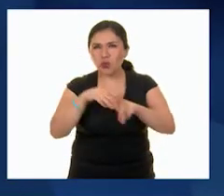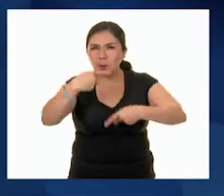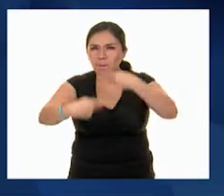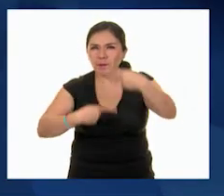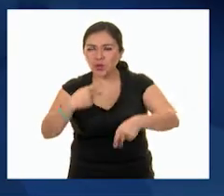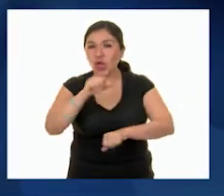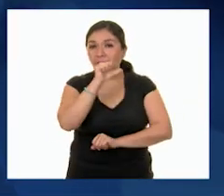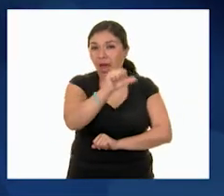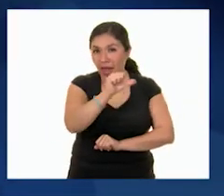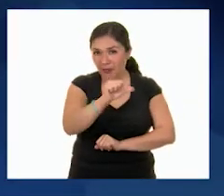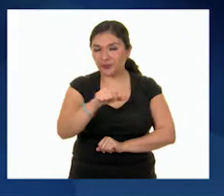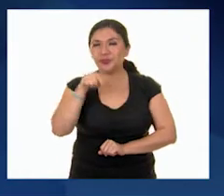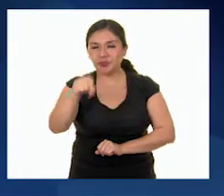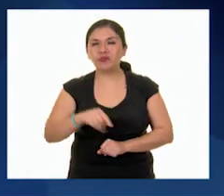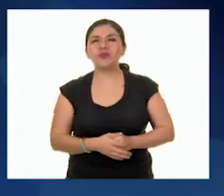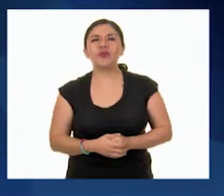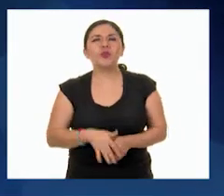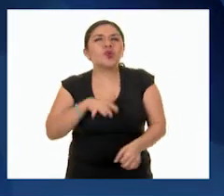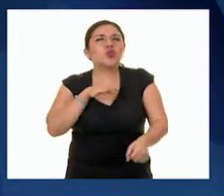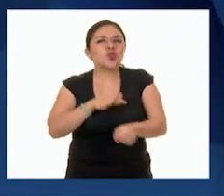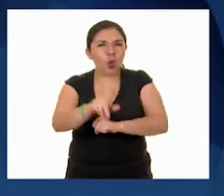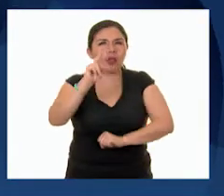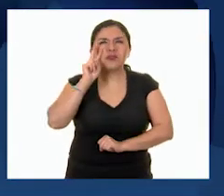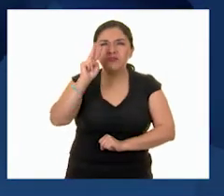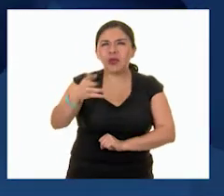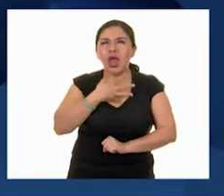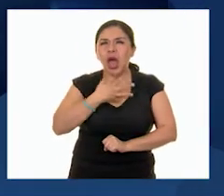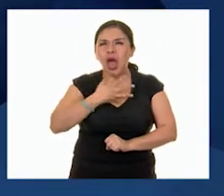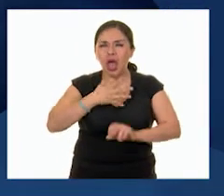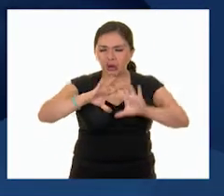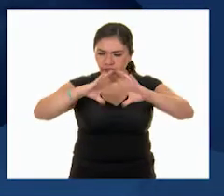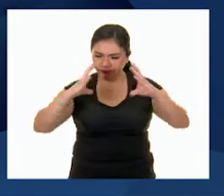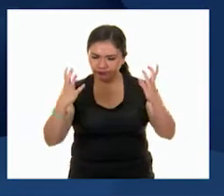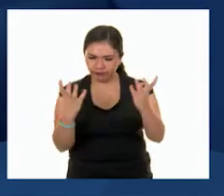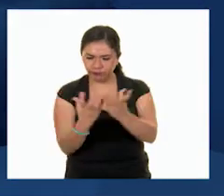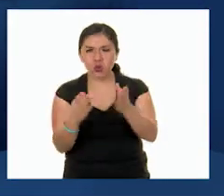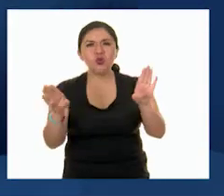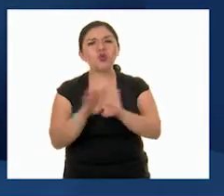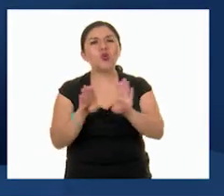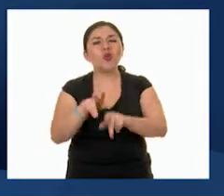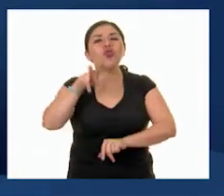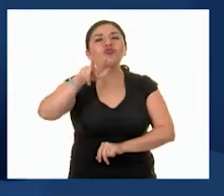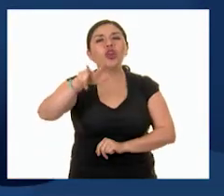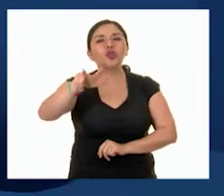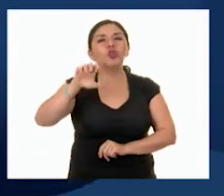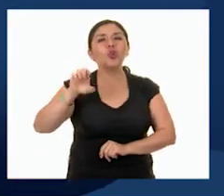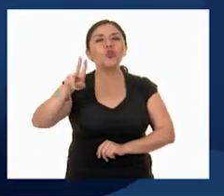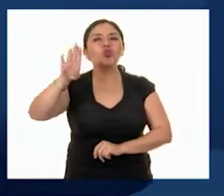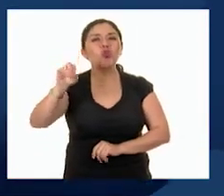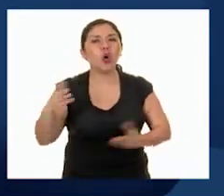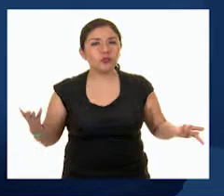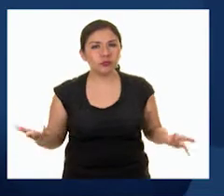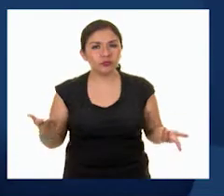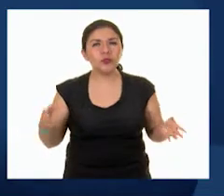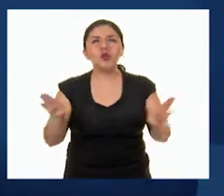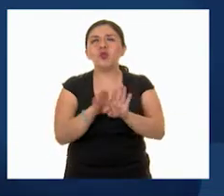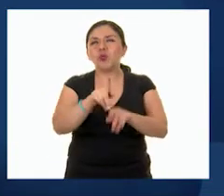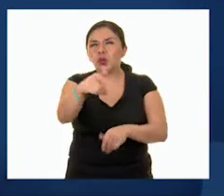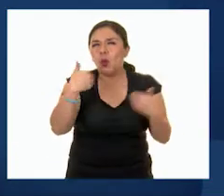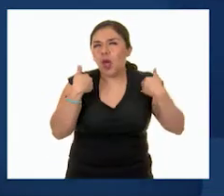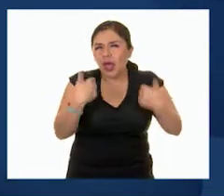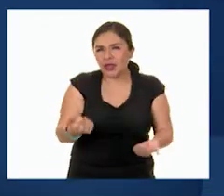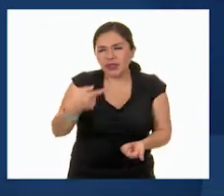A. ¿Cuál podría tener un volumen equivalente a 18 cubos? Y para comprender